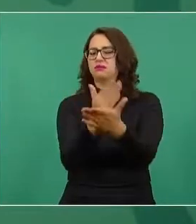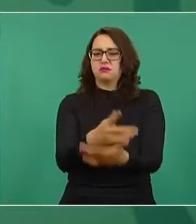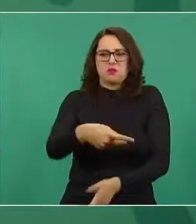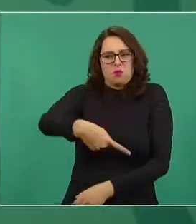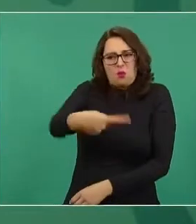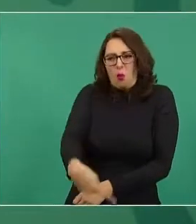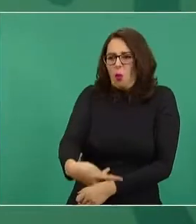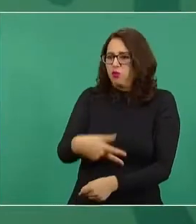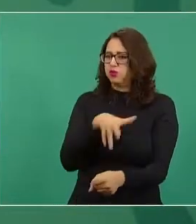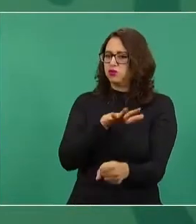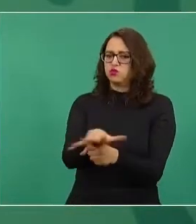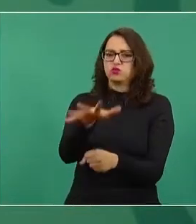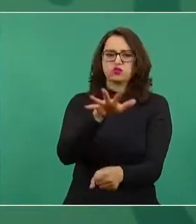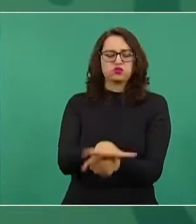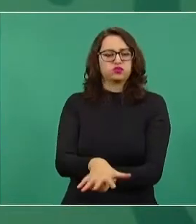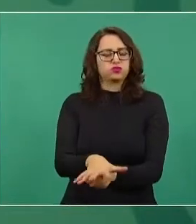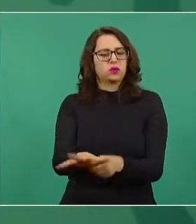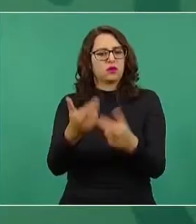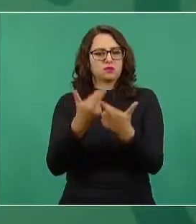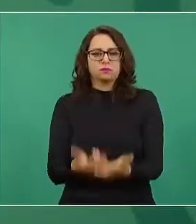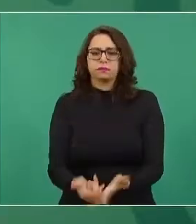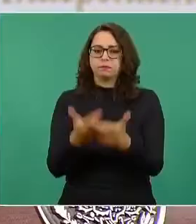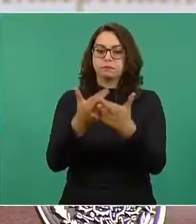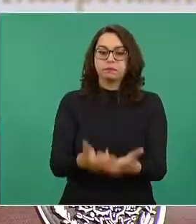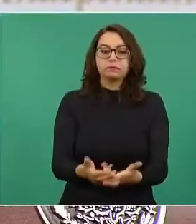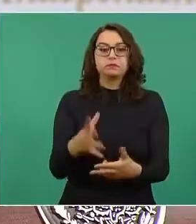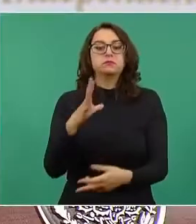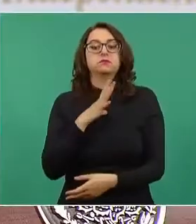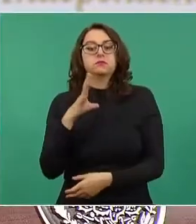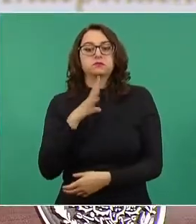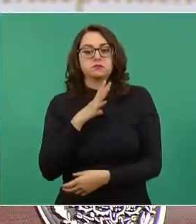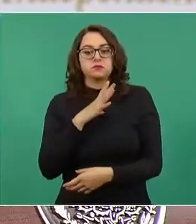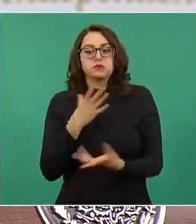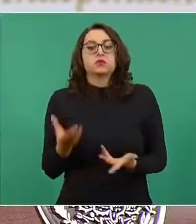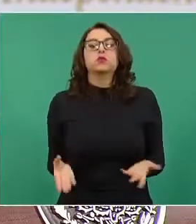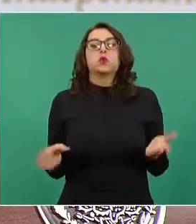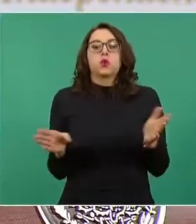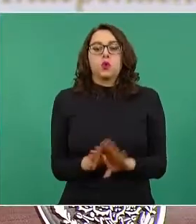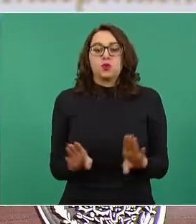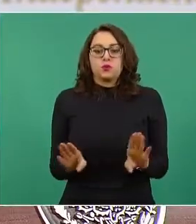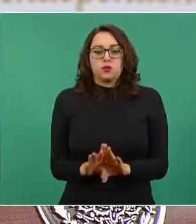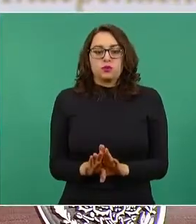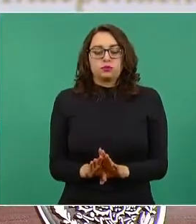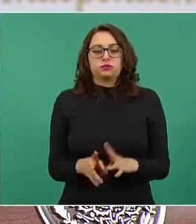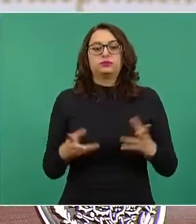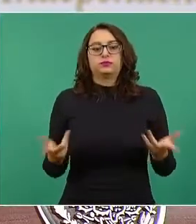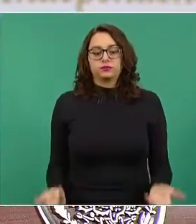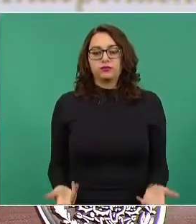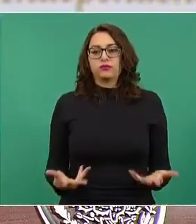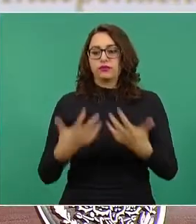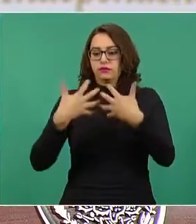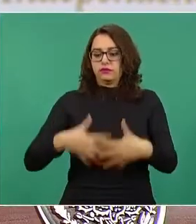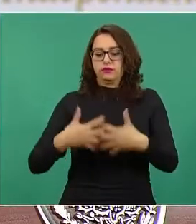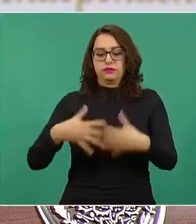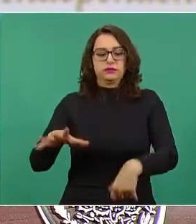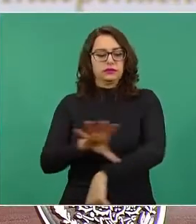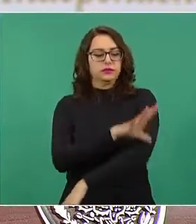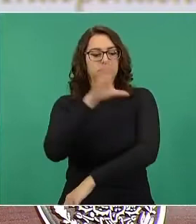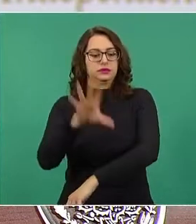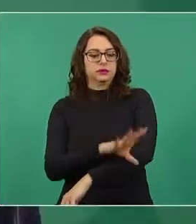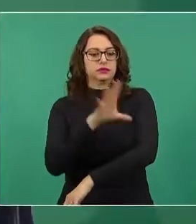padezcamos, debe ser el diversificar las fuentes de generación de